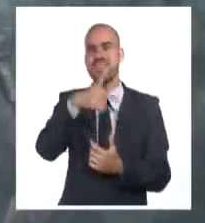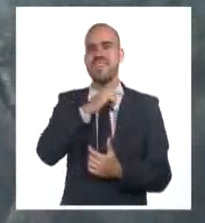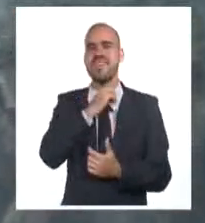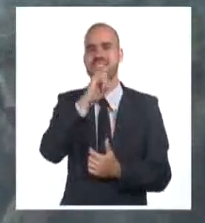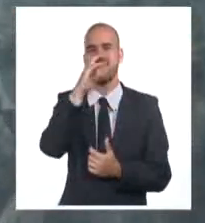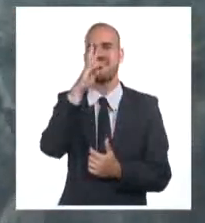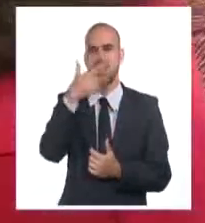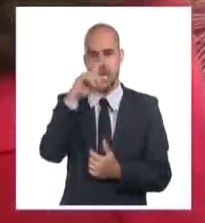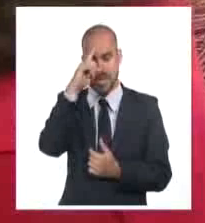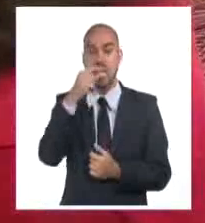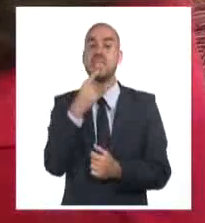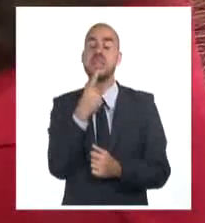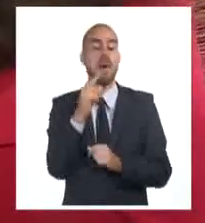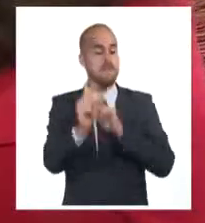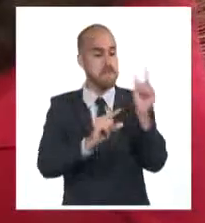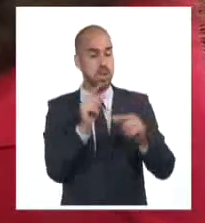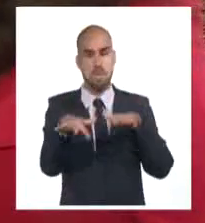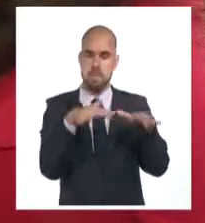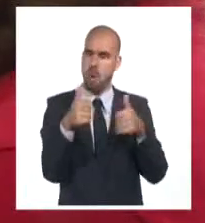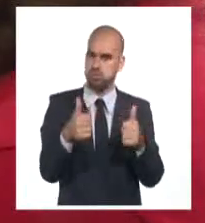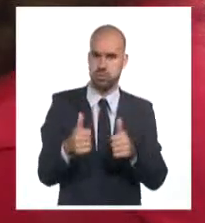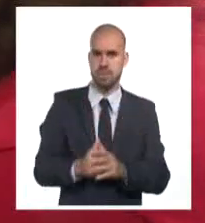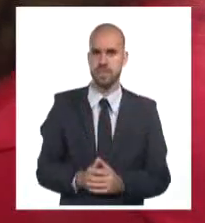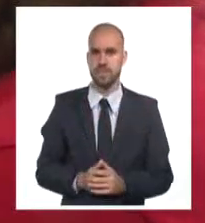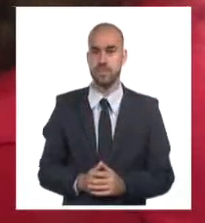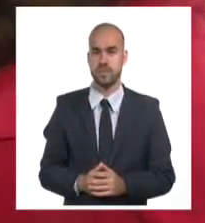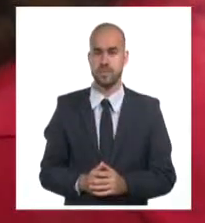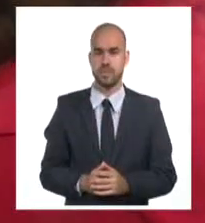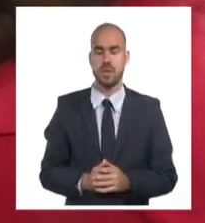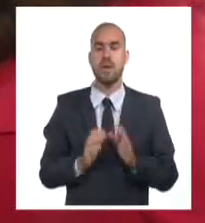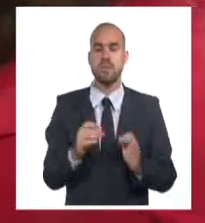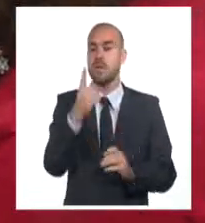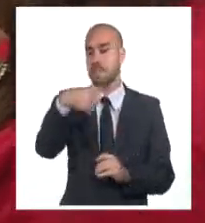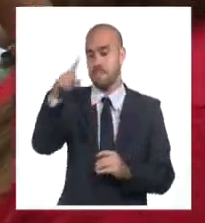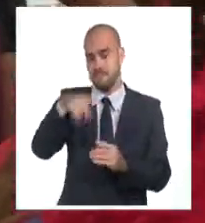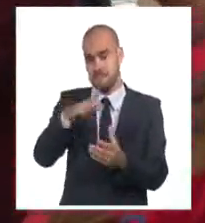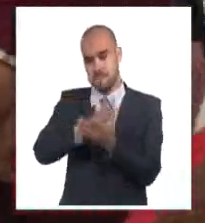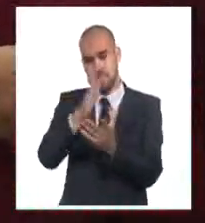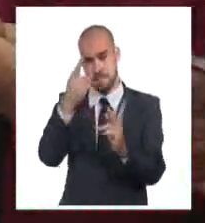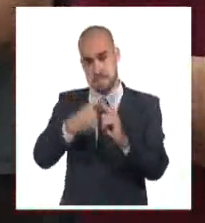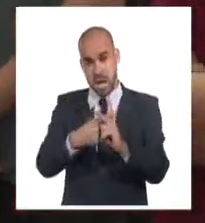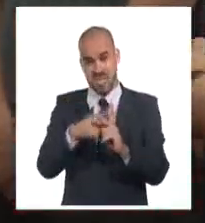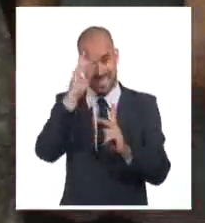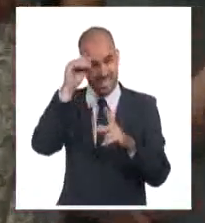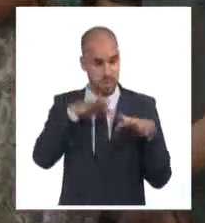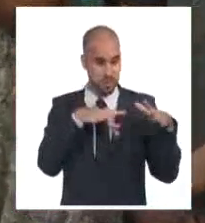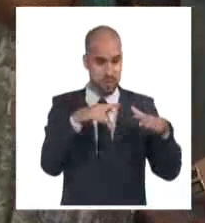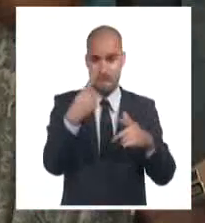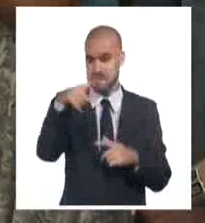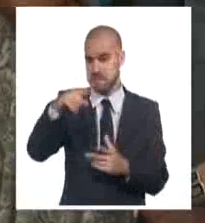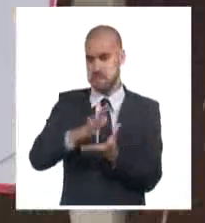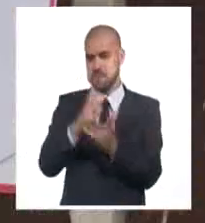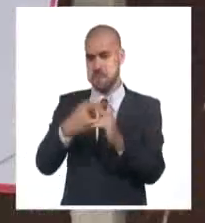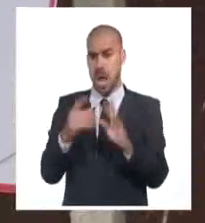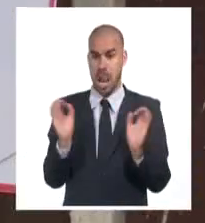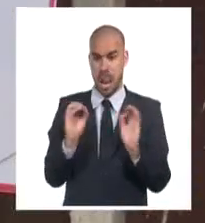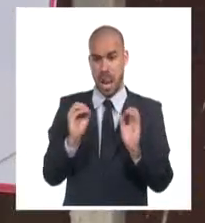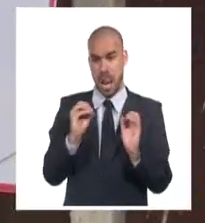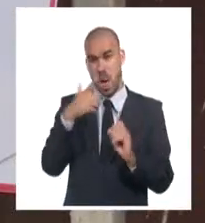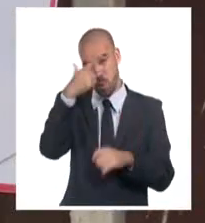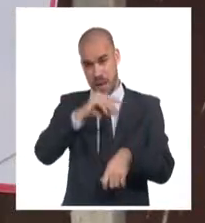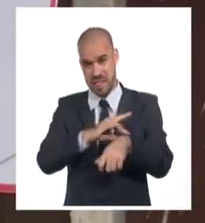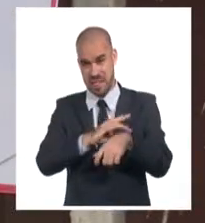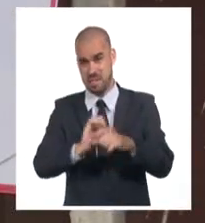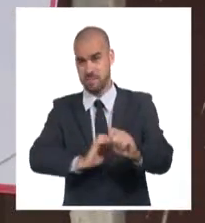habilidad y salen mejor preparados. Tras 2 años sin celebrar el primero de mayo, los visitantes esperan con ansias ver una marcha de trabajadores como